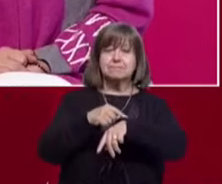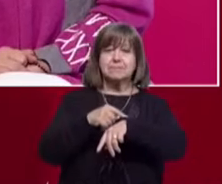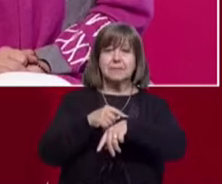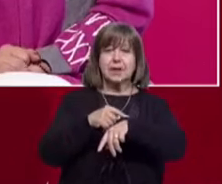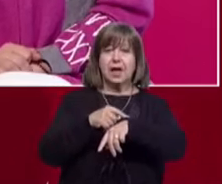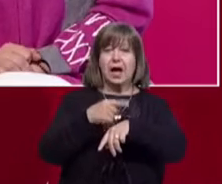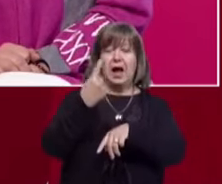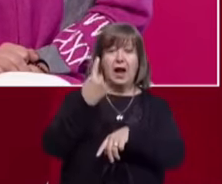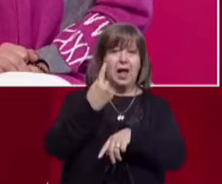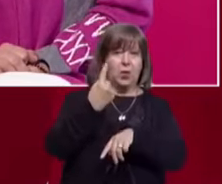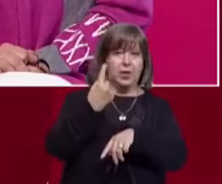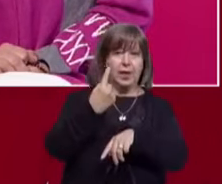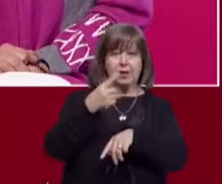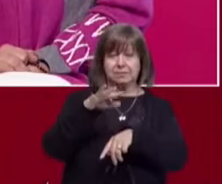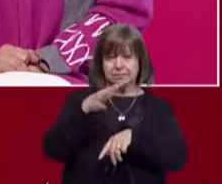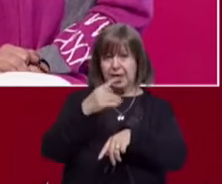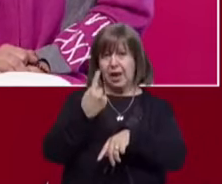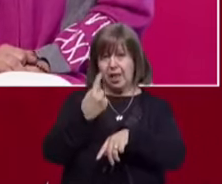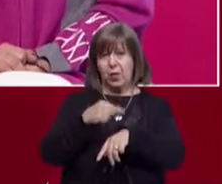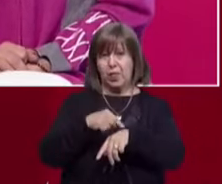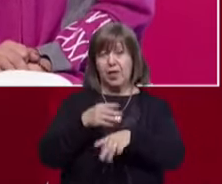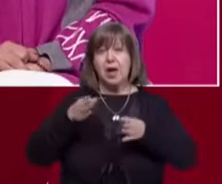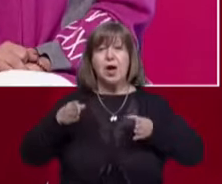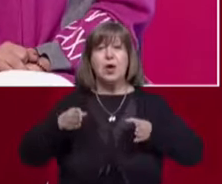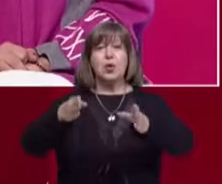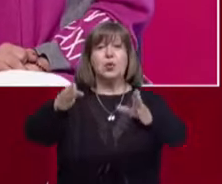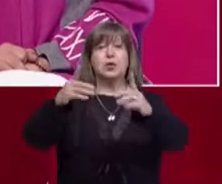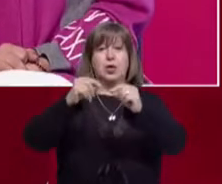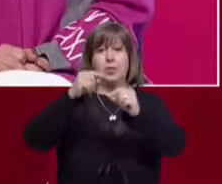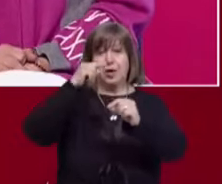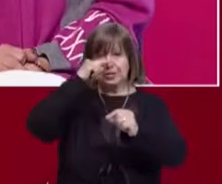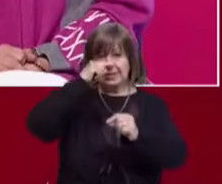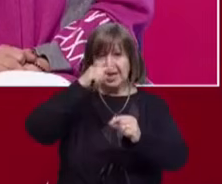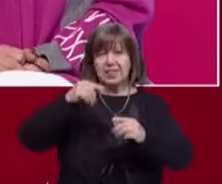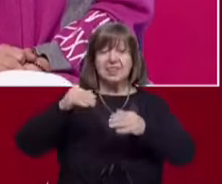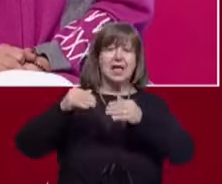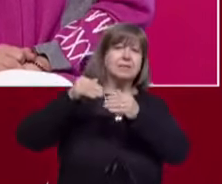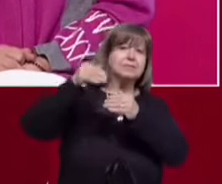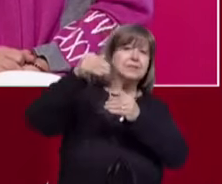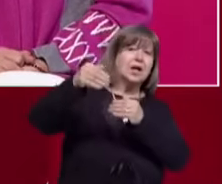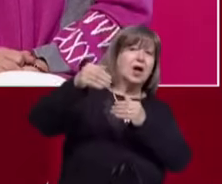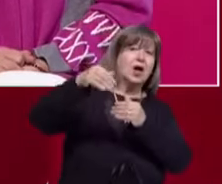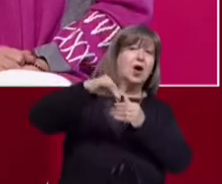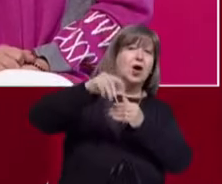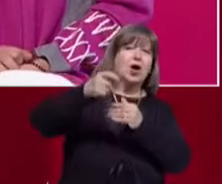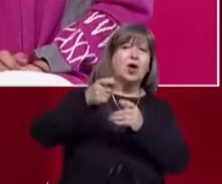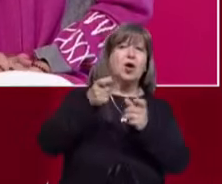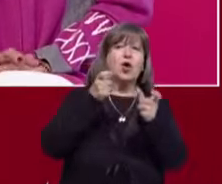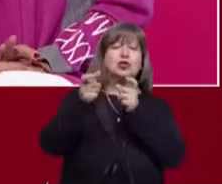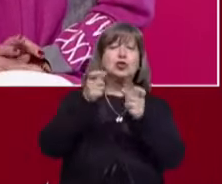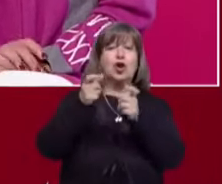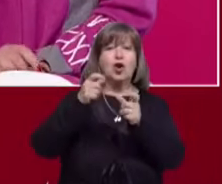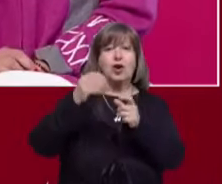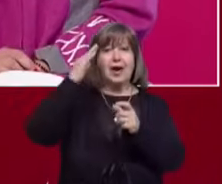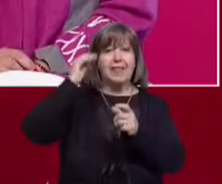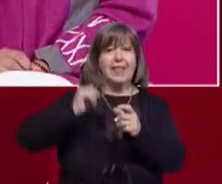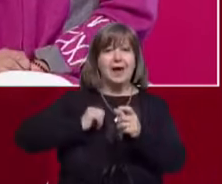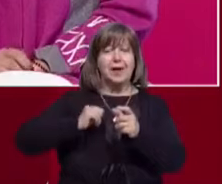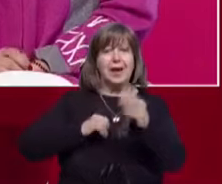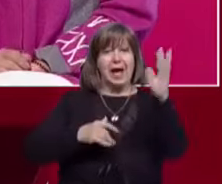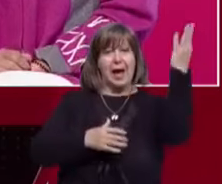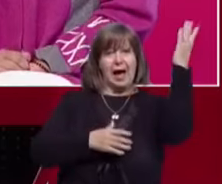minutos antes de las 13 horas, aquí en Ruta 7, pasando el control de Gendarmería Nacional, un